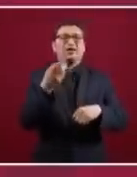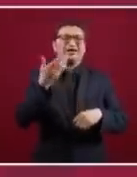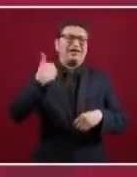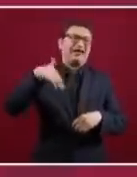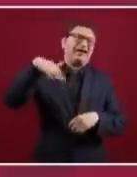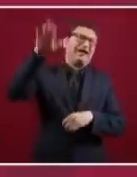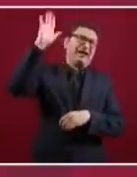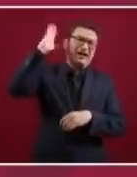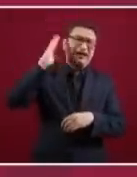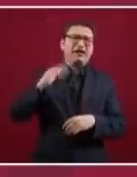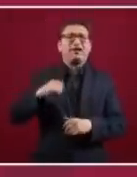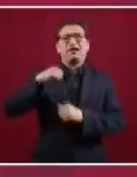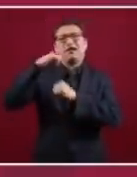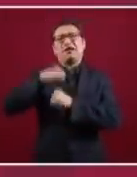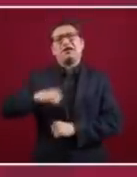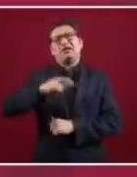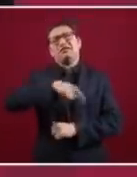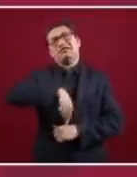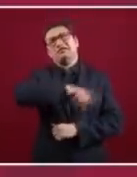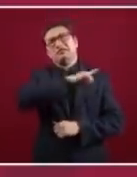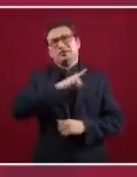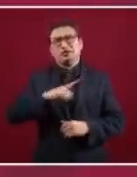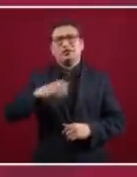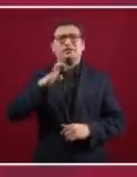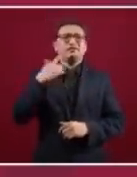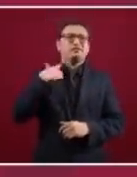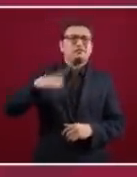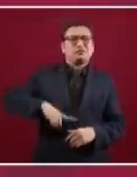las autoridades no tenían este